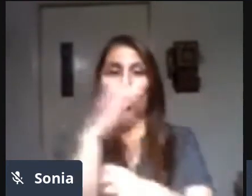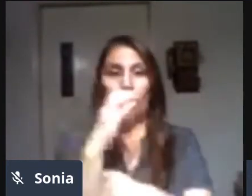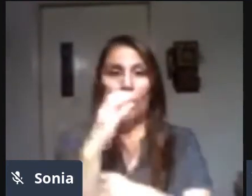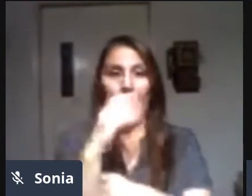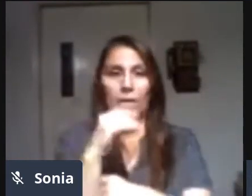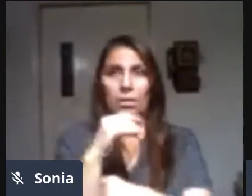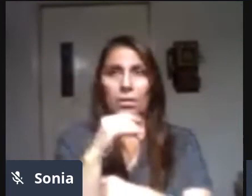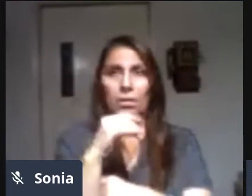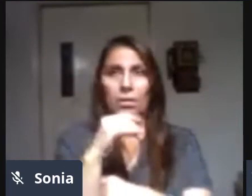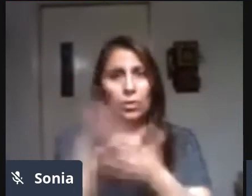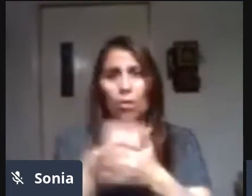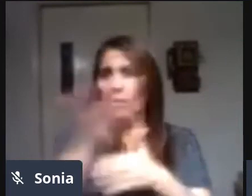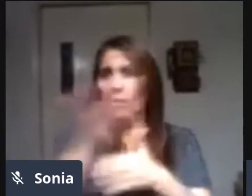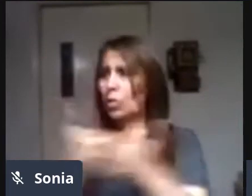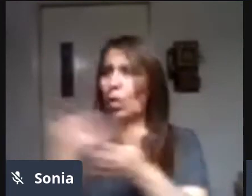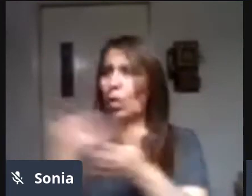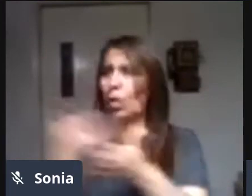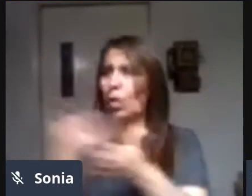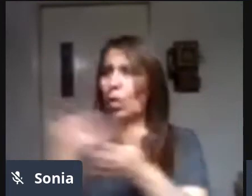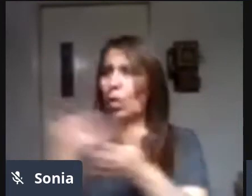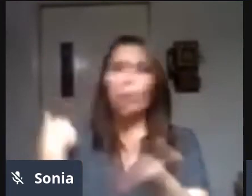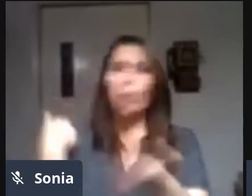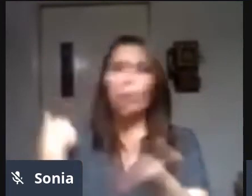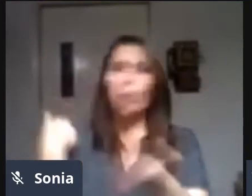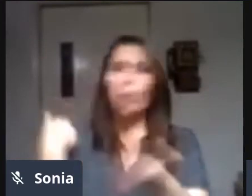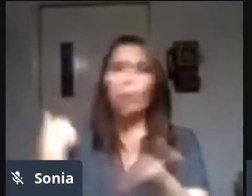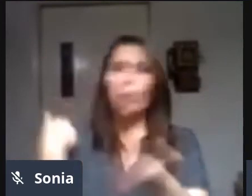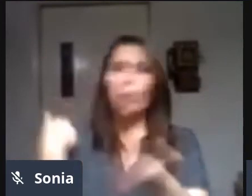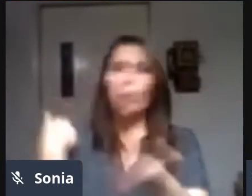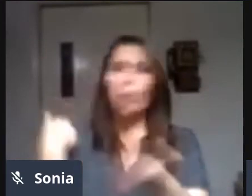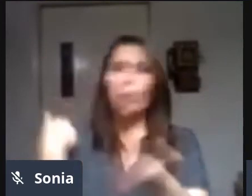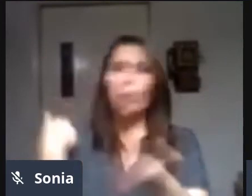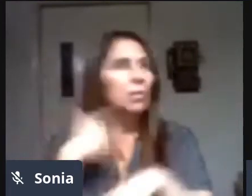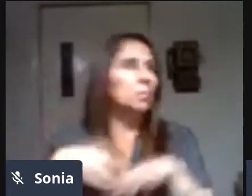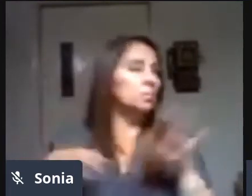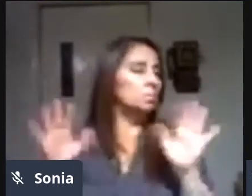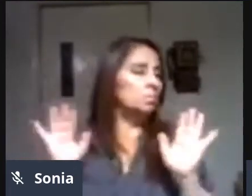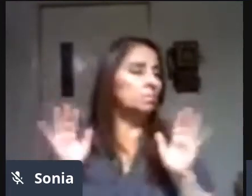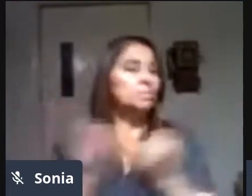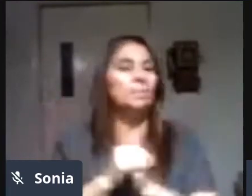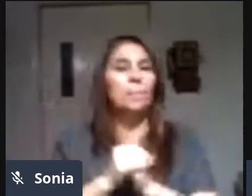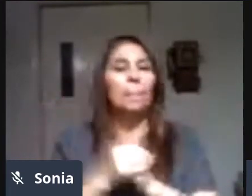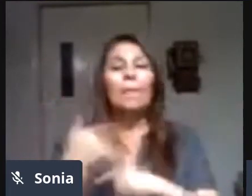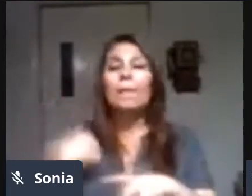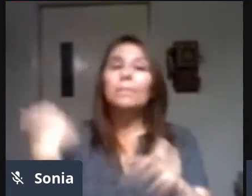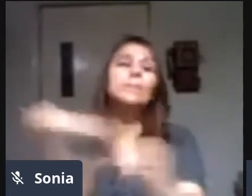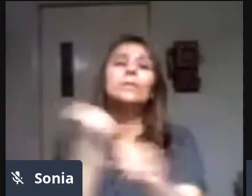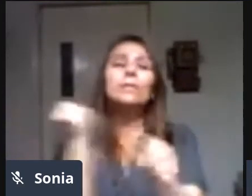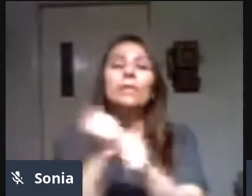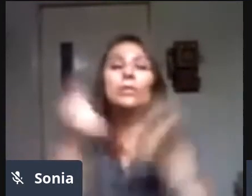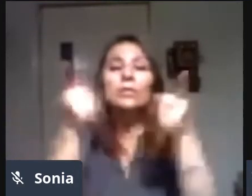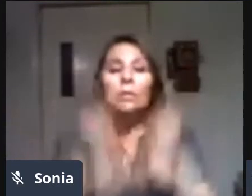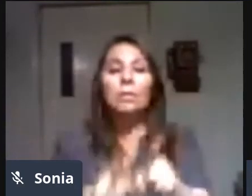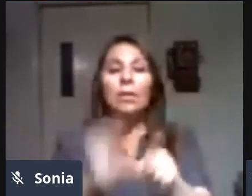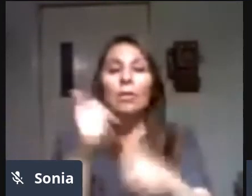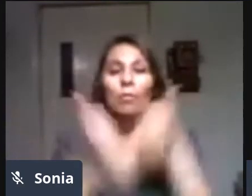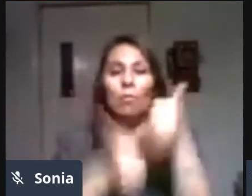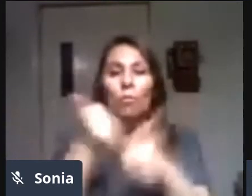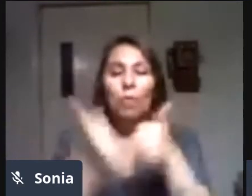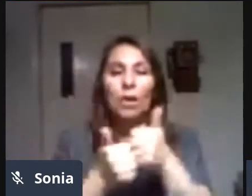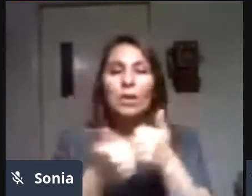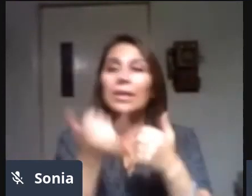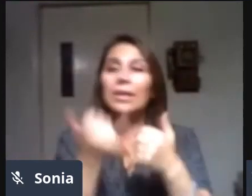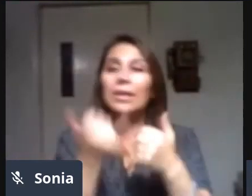escuchar y pues mi trabajo también consiste en mirar que eso no solamente ha sucedido en el mundo de la literatura adulta sino que